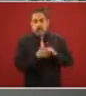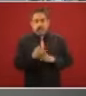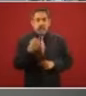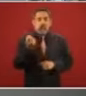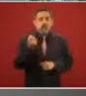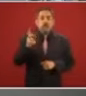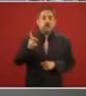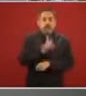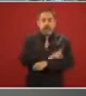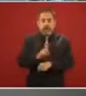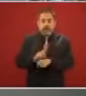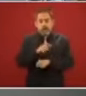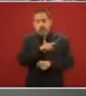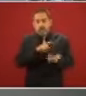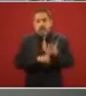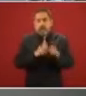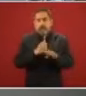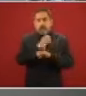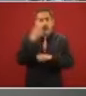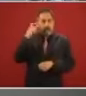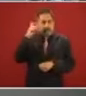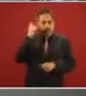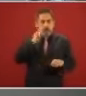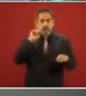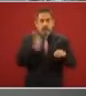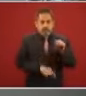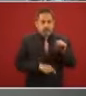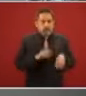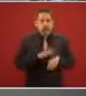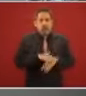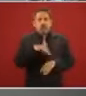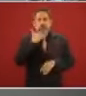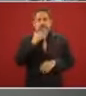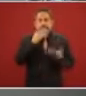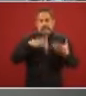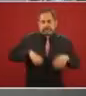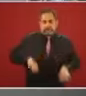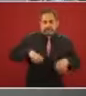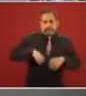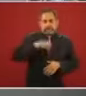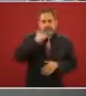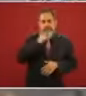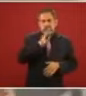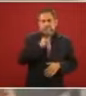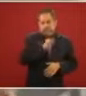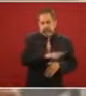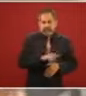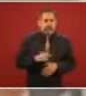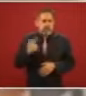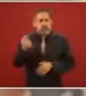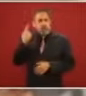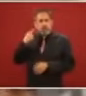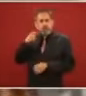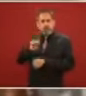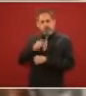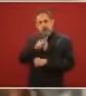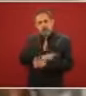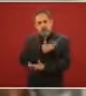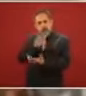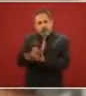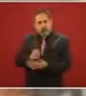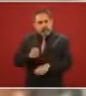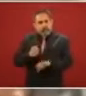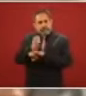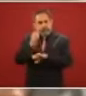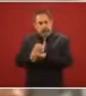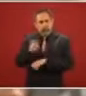subdelegado en el estado de Querétaro, por malversación de fondos. Usted hizo una gira la semana pasada en ese estado, en algunos